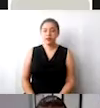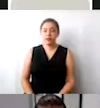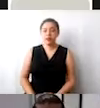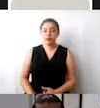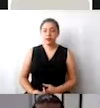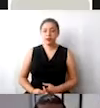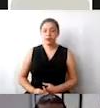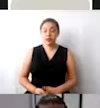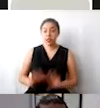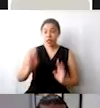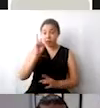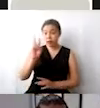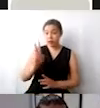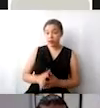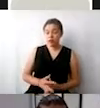Ahí se ve.